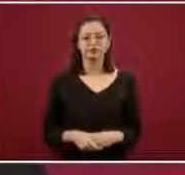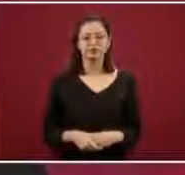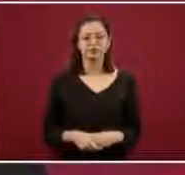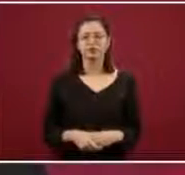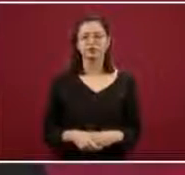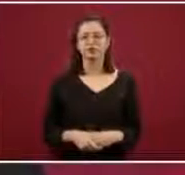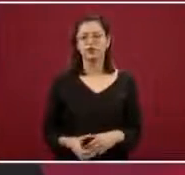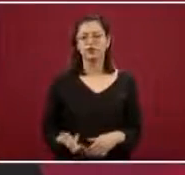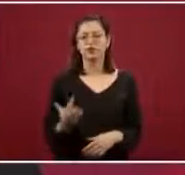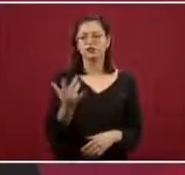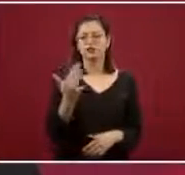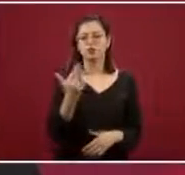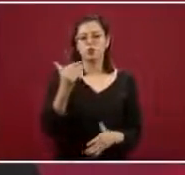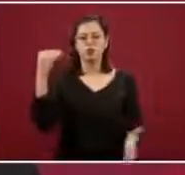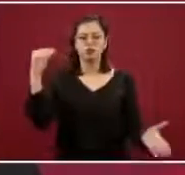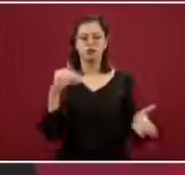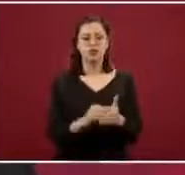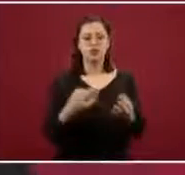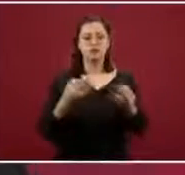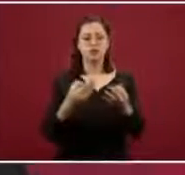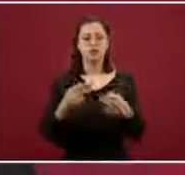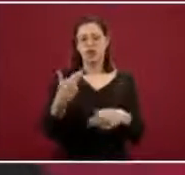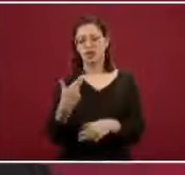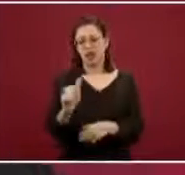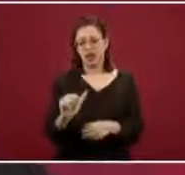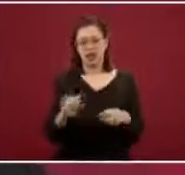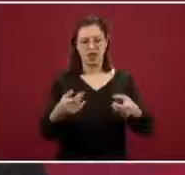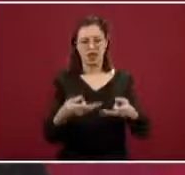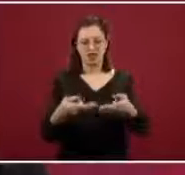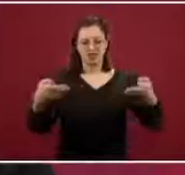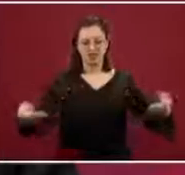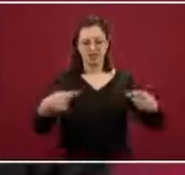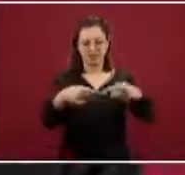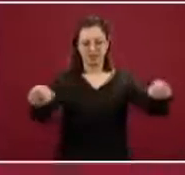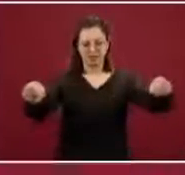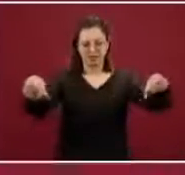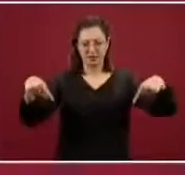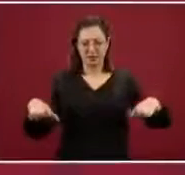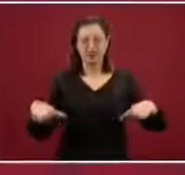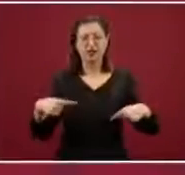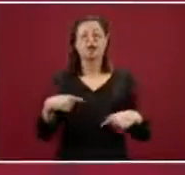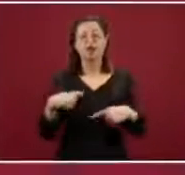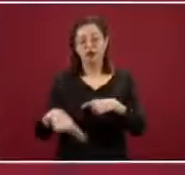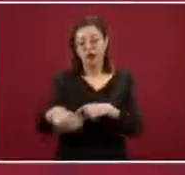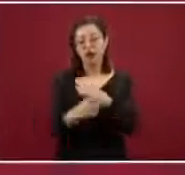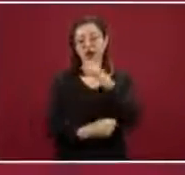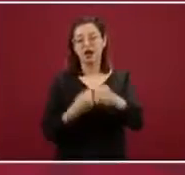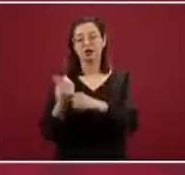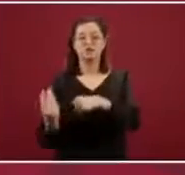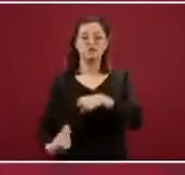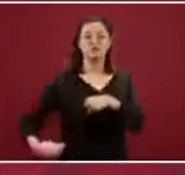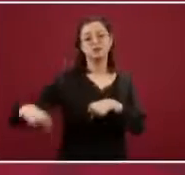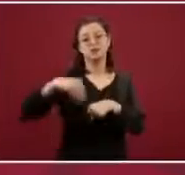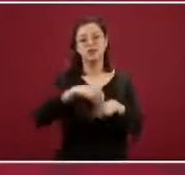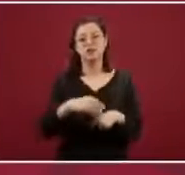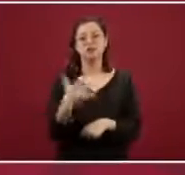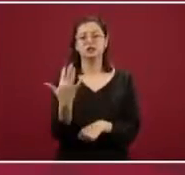¡50,000 hectáreas! Y este año ampliamos a 50,000 hectáreas más,